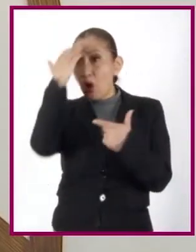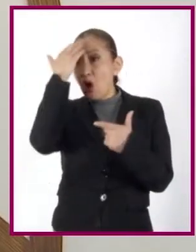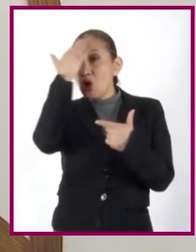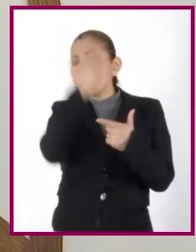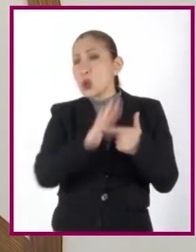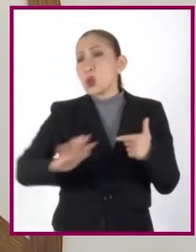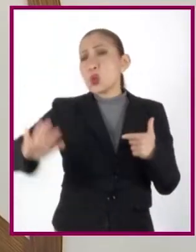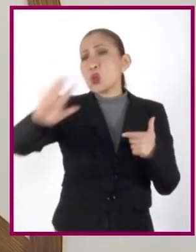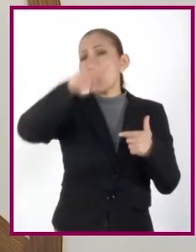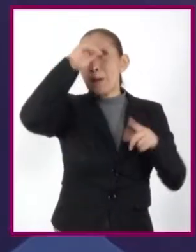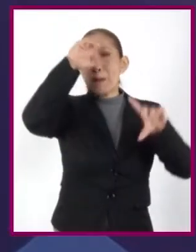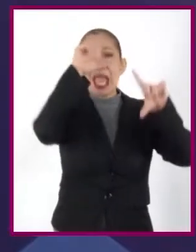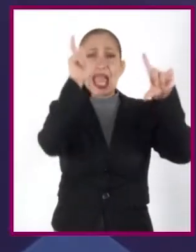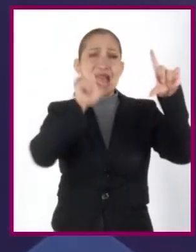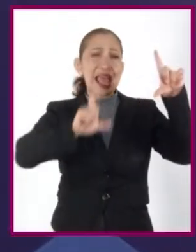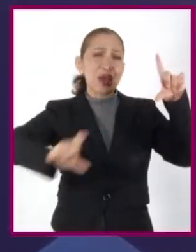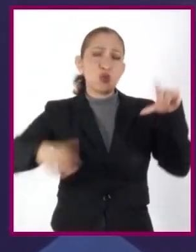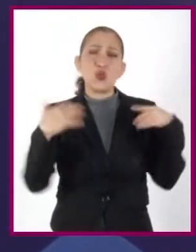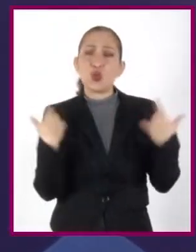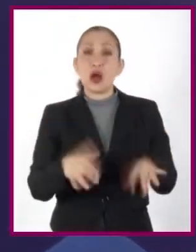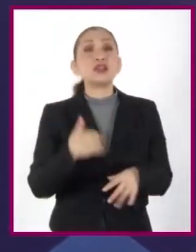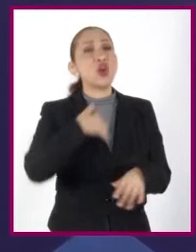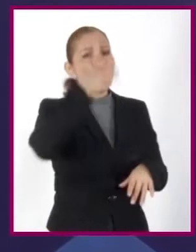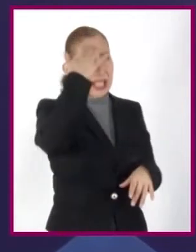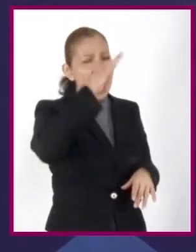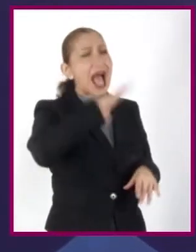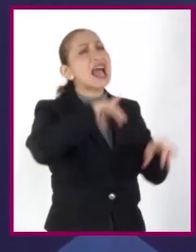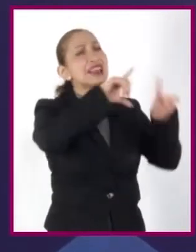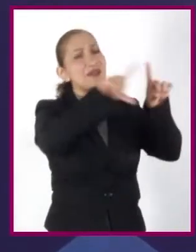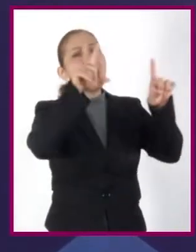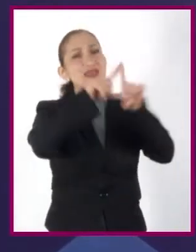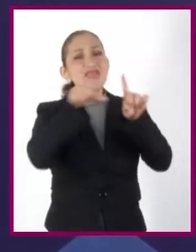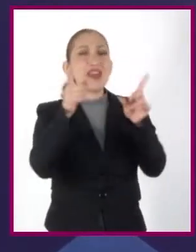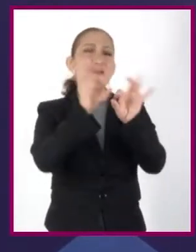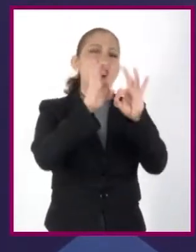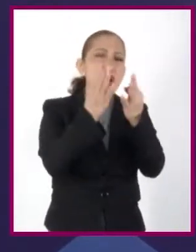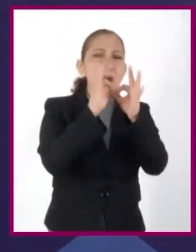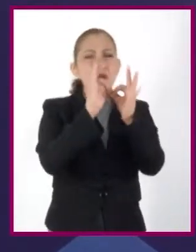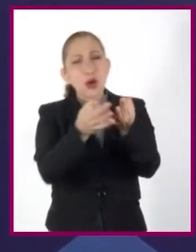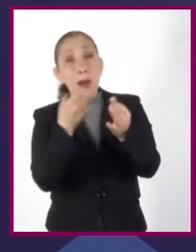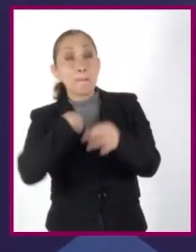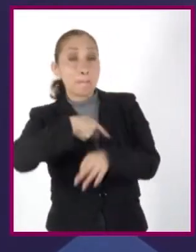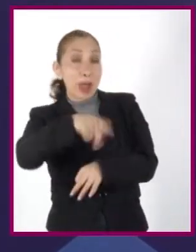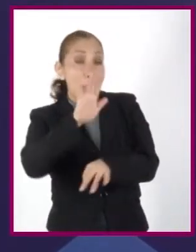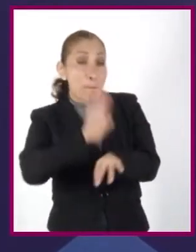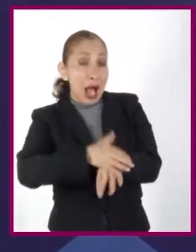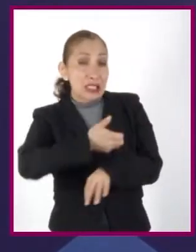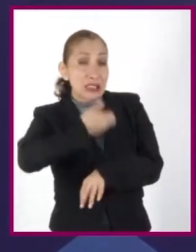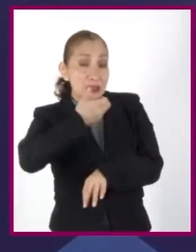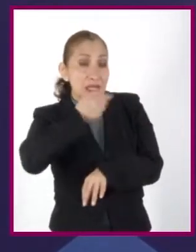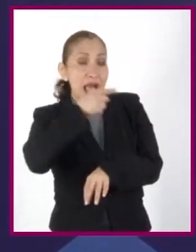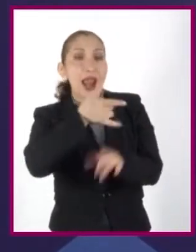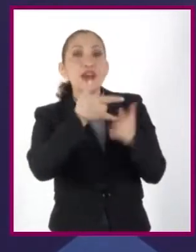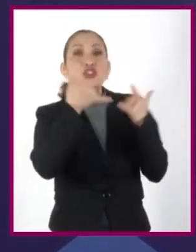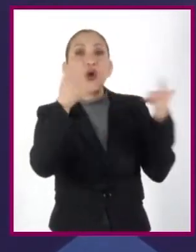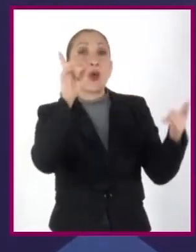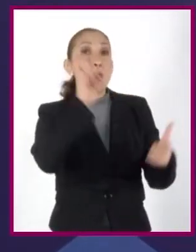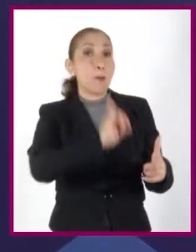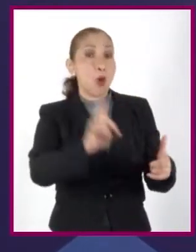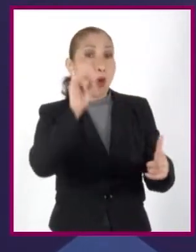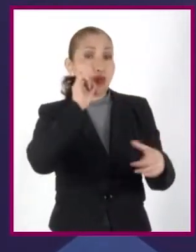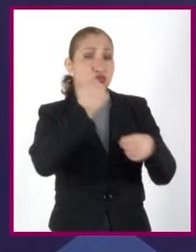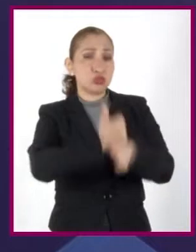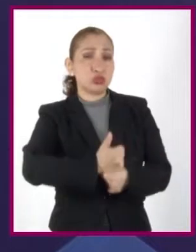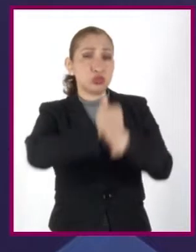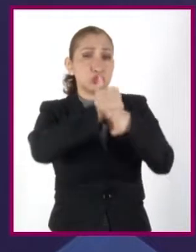a lo largo y ancho del país. Yo sé que existen varias versiones, pero la más tradicional nos narra la historia de una mujer que